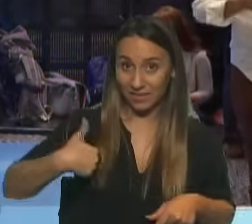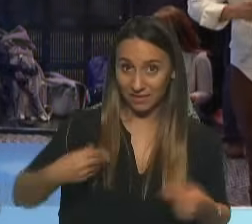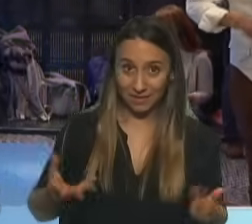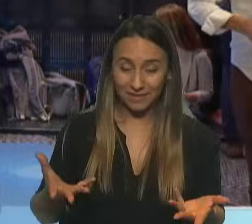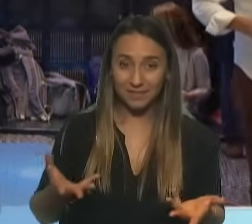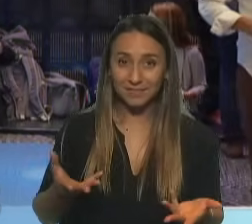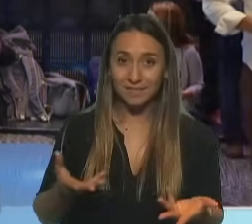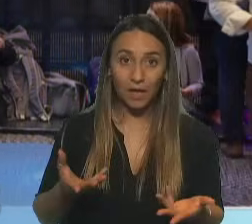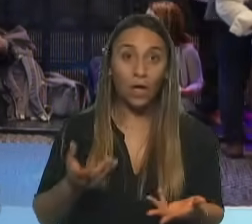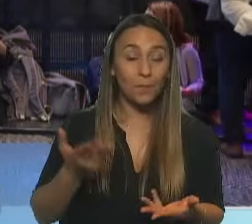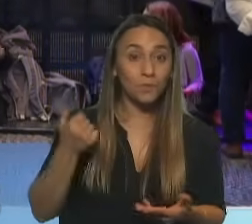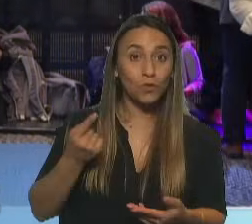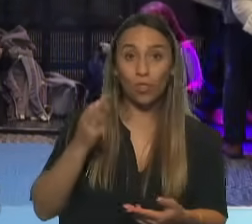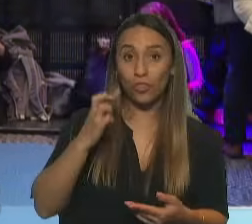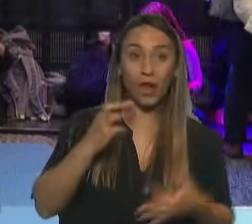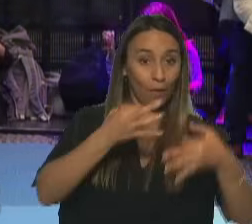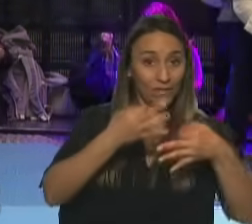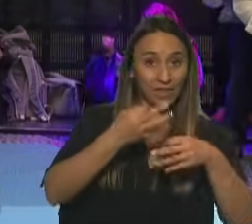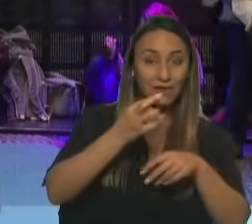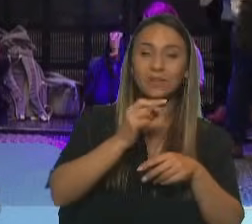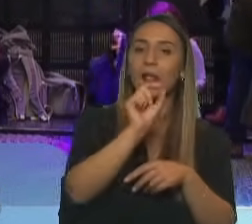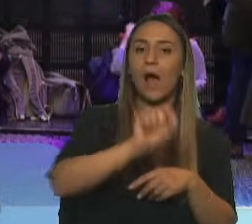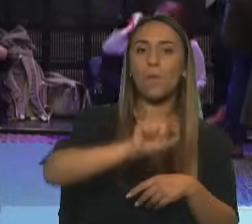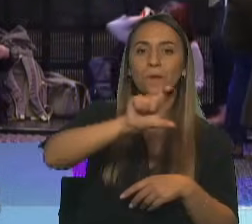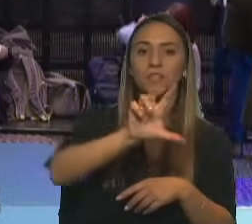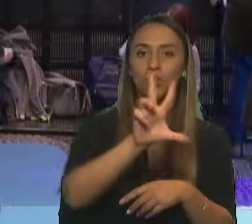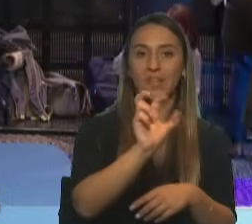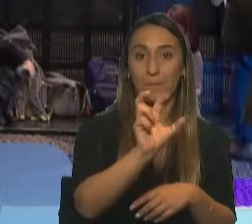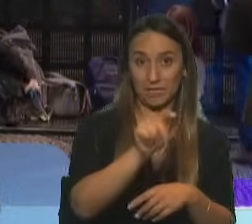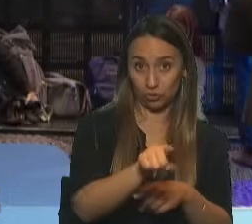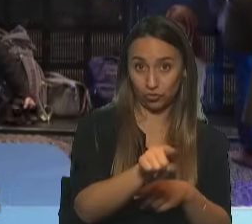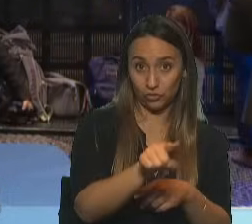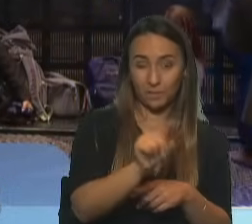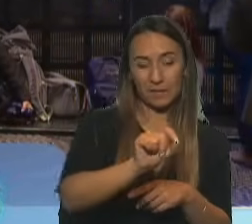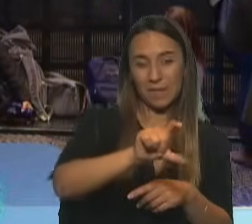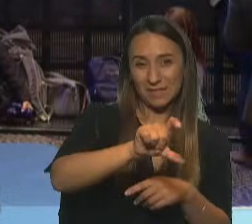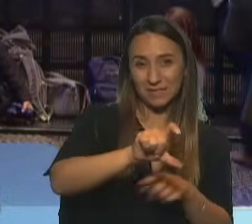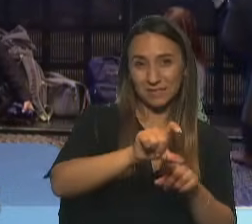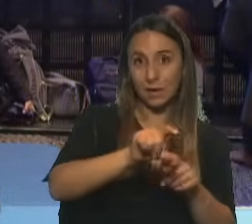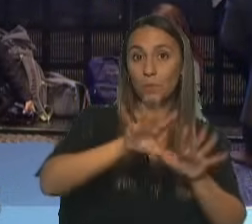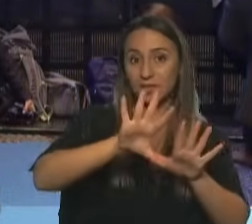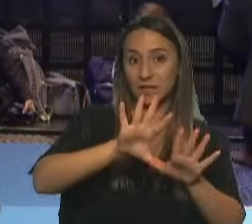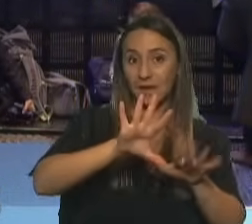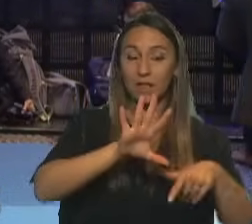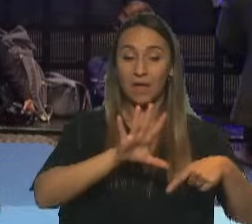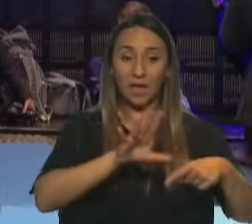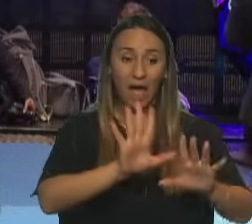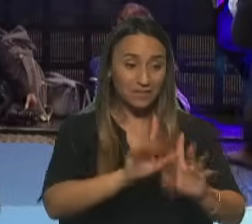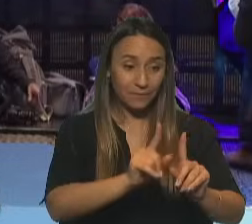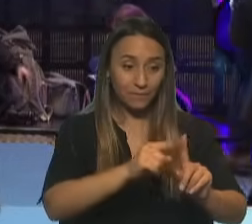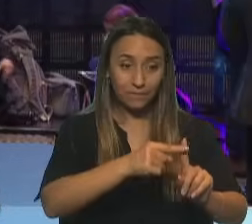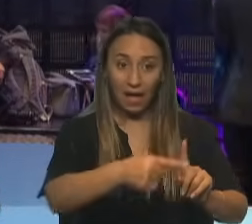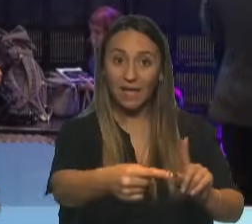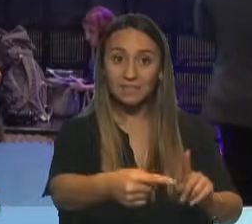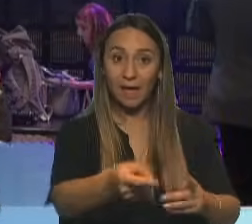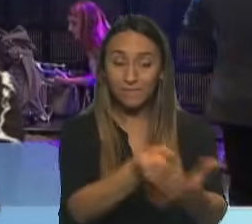cuando se subió el dólar oficial 3 pesos, instalando la idea de que eso podía llegar a darse en continuado de acá hasta el cierre de año, baja el